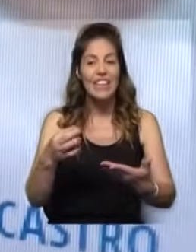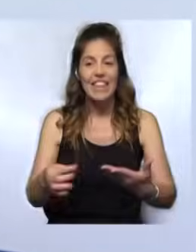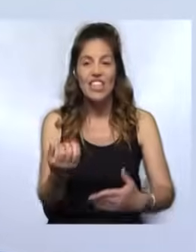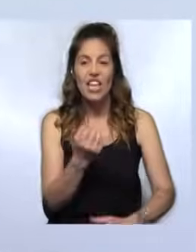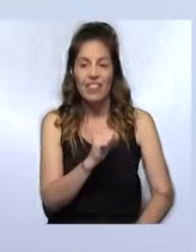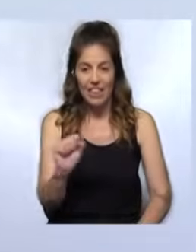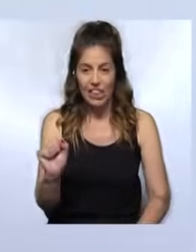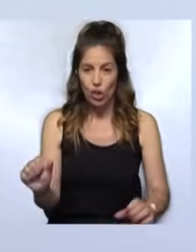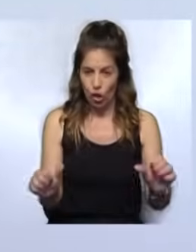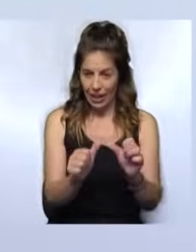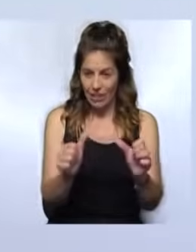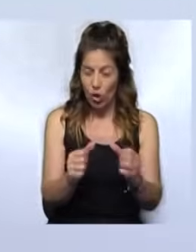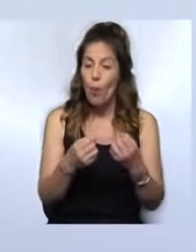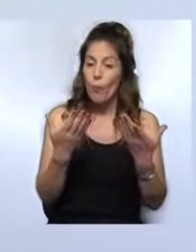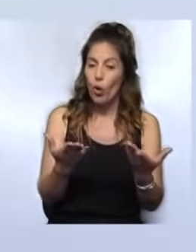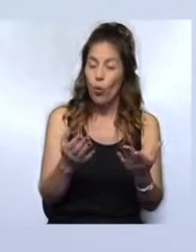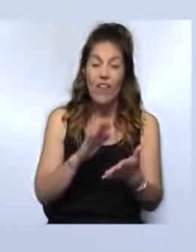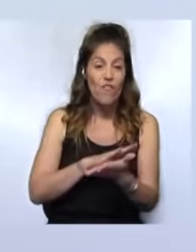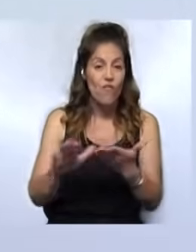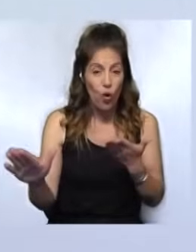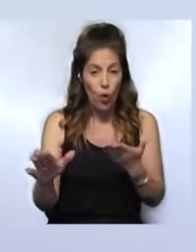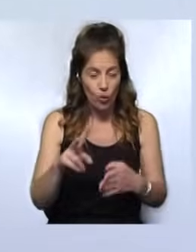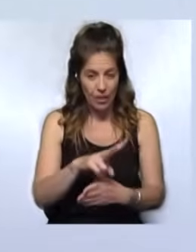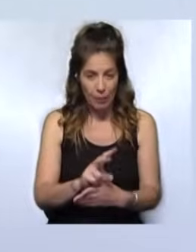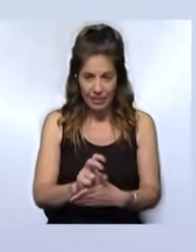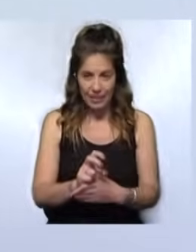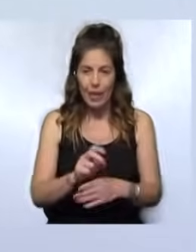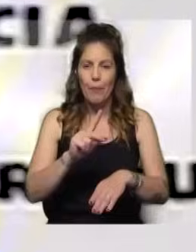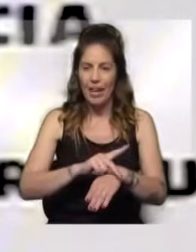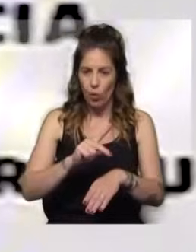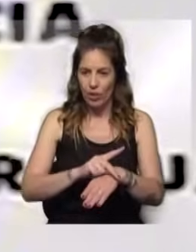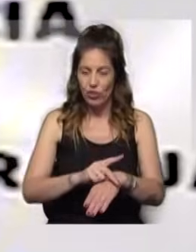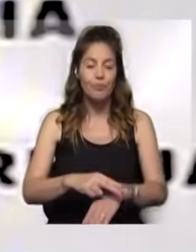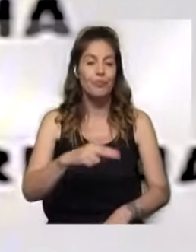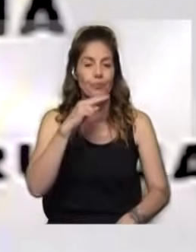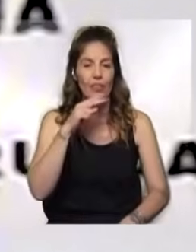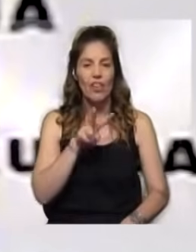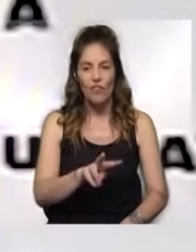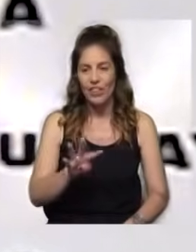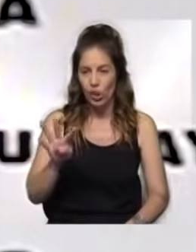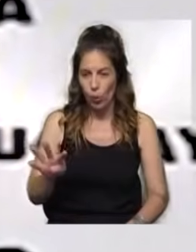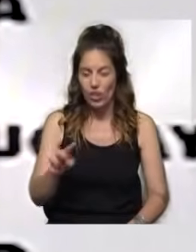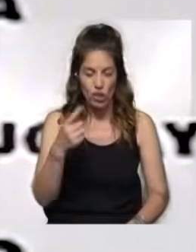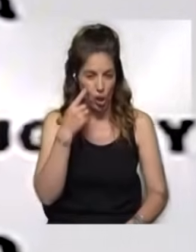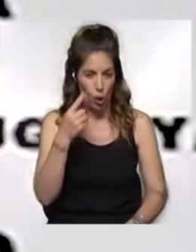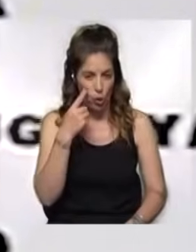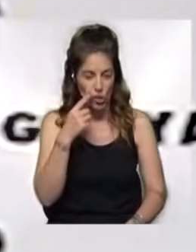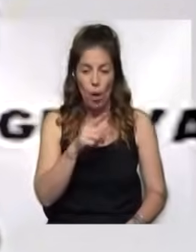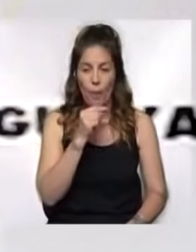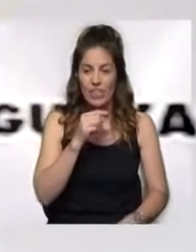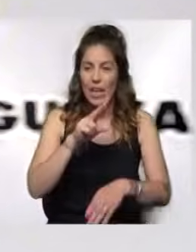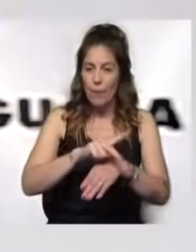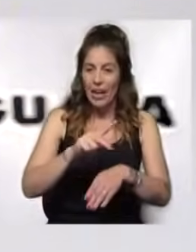de narcotráfico por los cuales está prófugo de la fiscalía paraguaya el viernes 24 había trascendido que policías